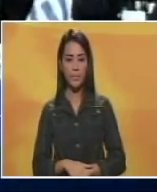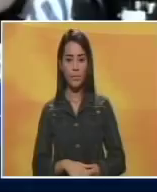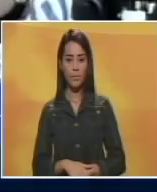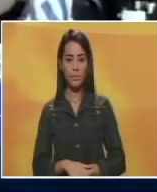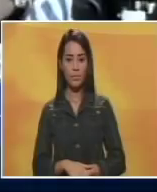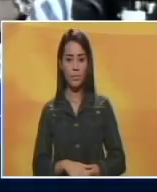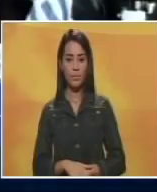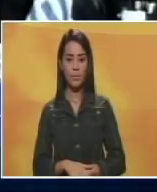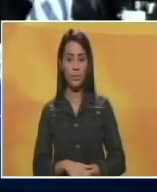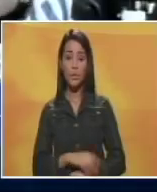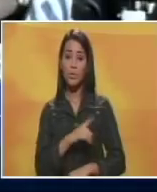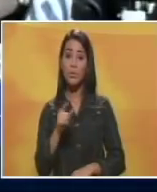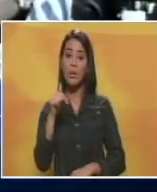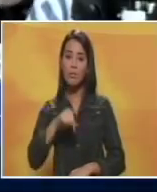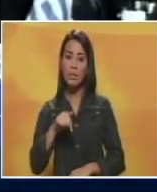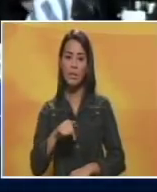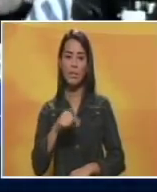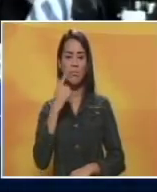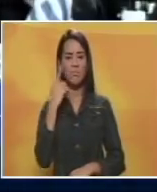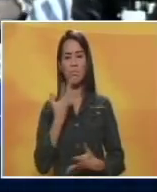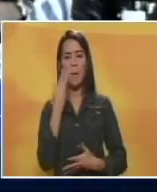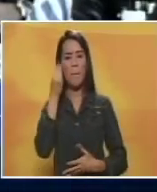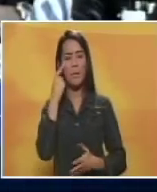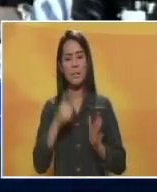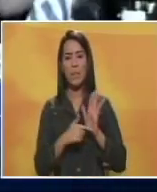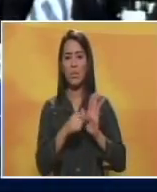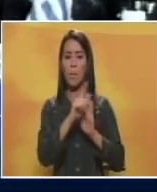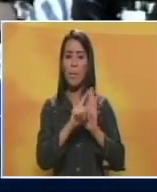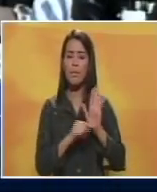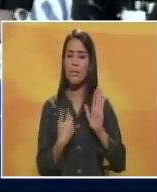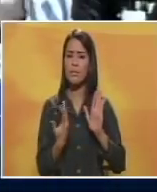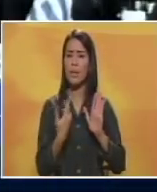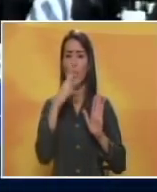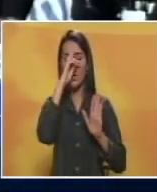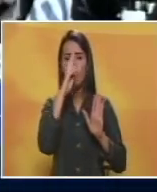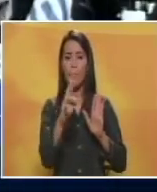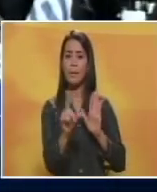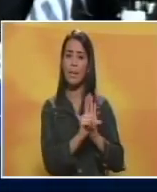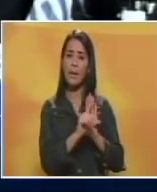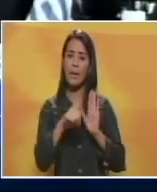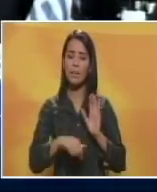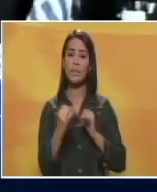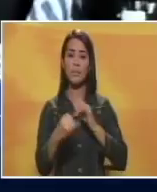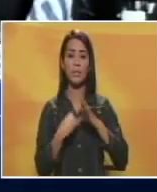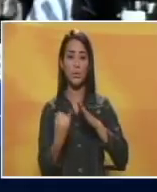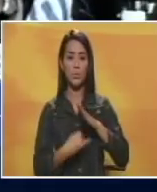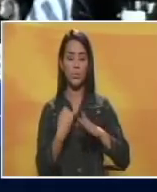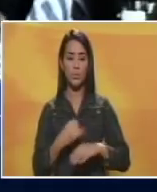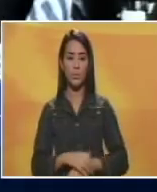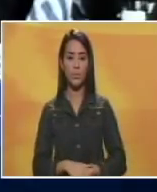Usted está aquí justificando medidas que violan la normativa de esta institución.